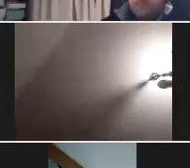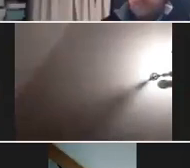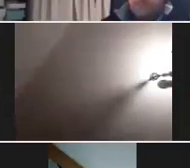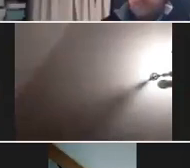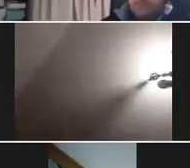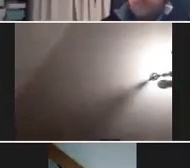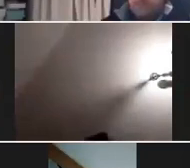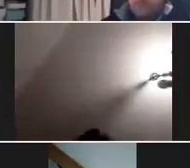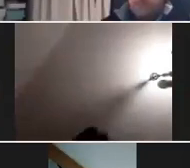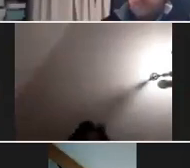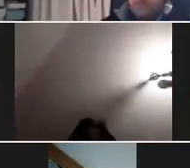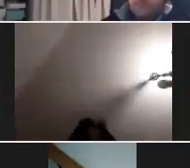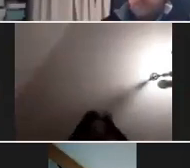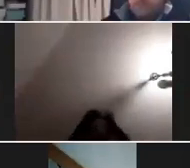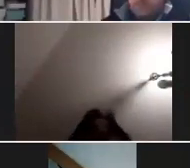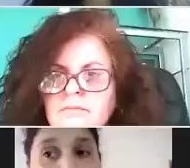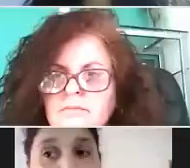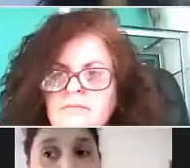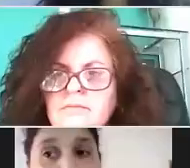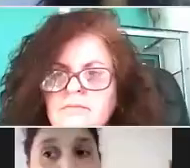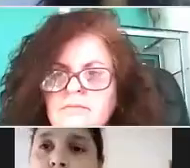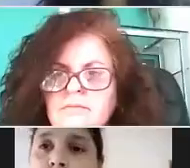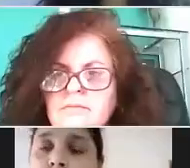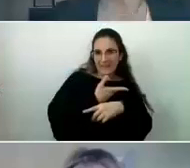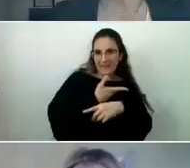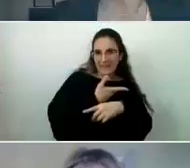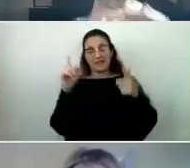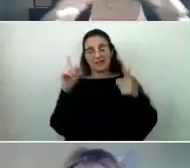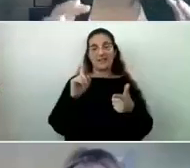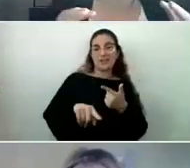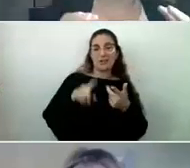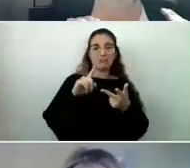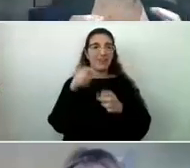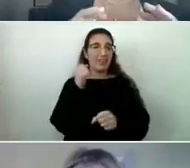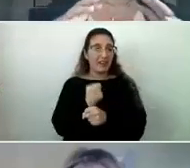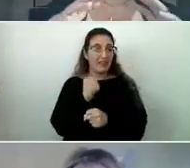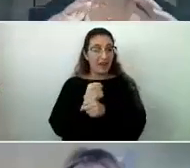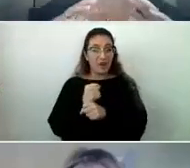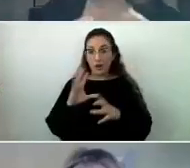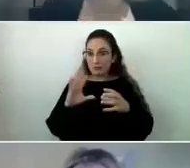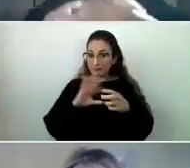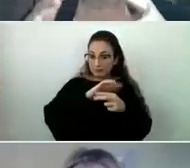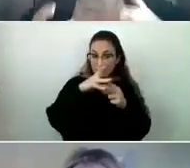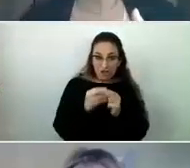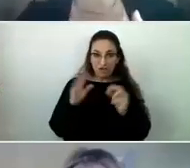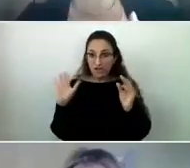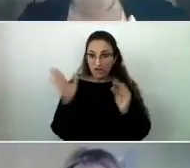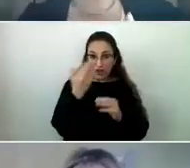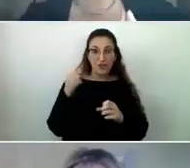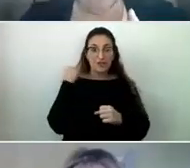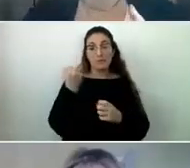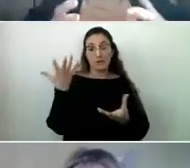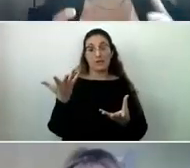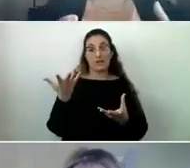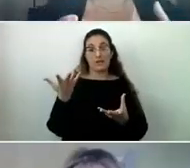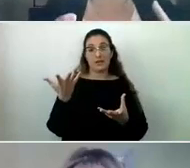educación, goce y recreación, trabajo, todo es importante, entonces, la mirada que trae el modelo social